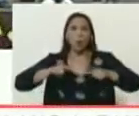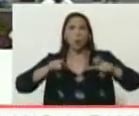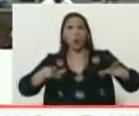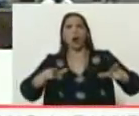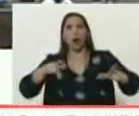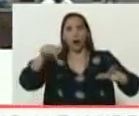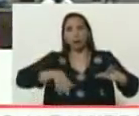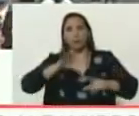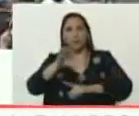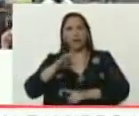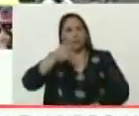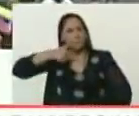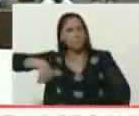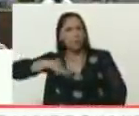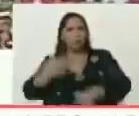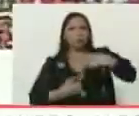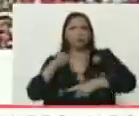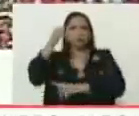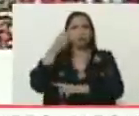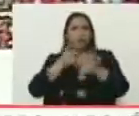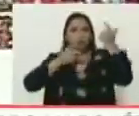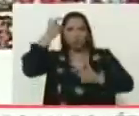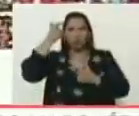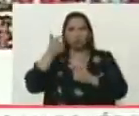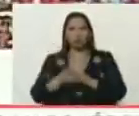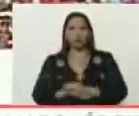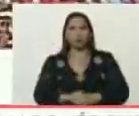pueblo revolucionario, el pueblo chavista.